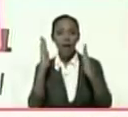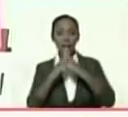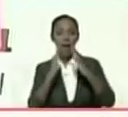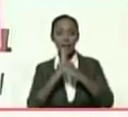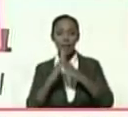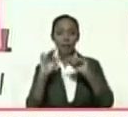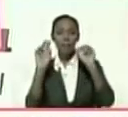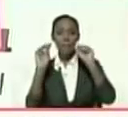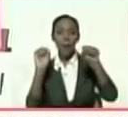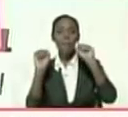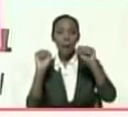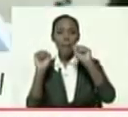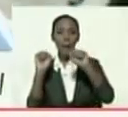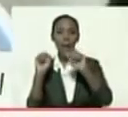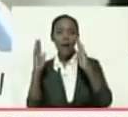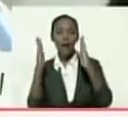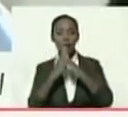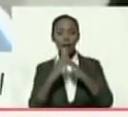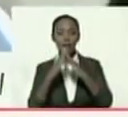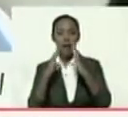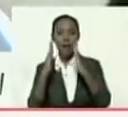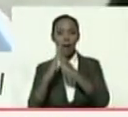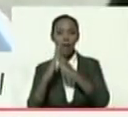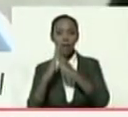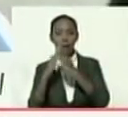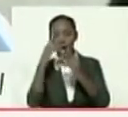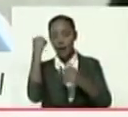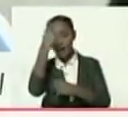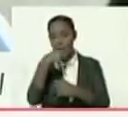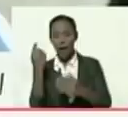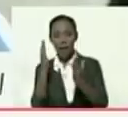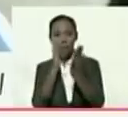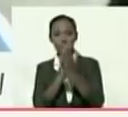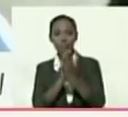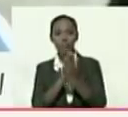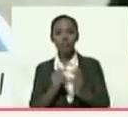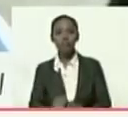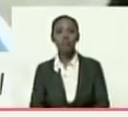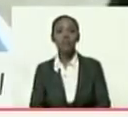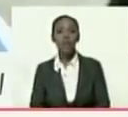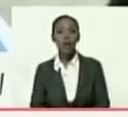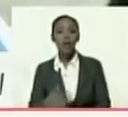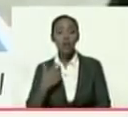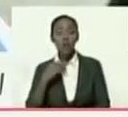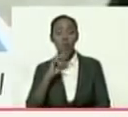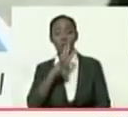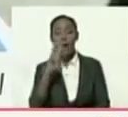casa por caso, cara por cara. 40% del REC. Lo hemos, ¿cómo se llama?